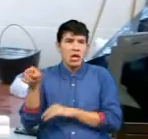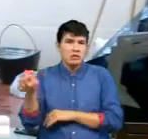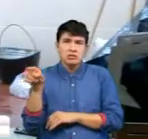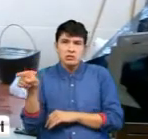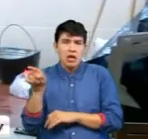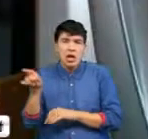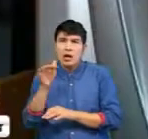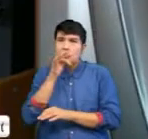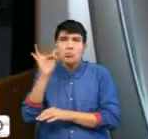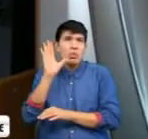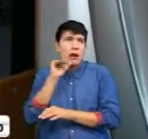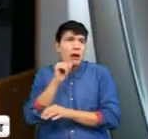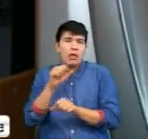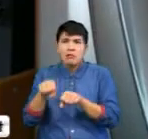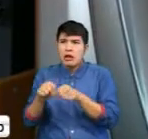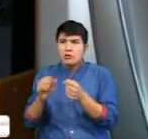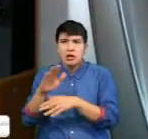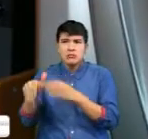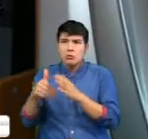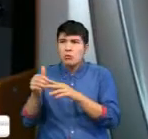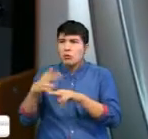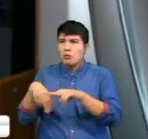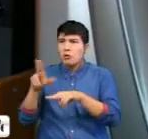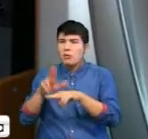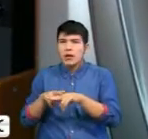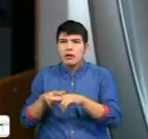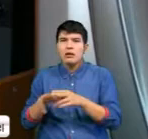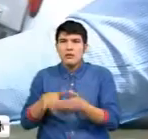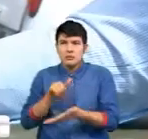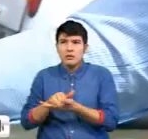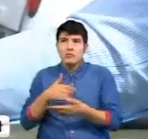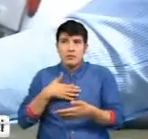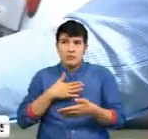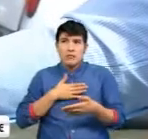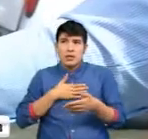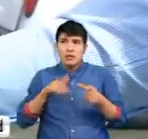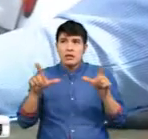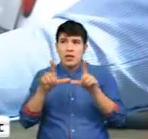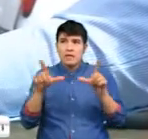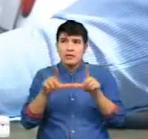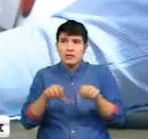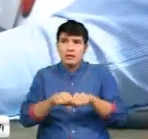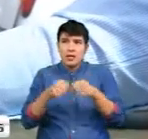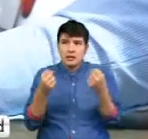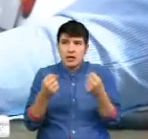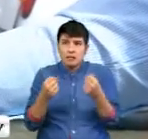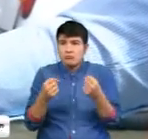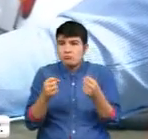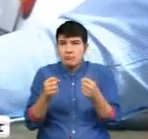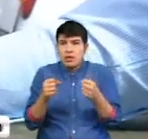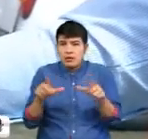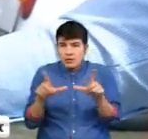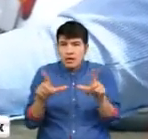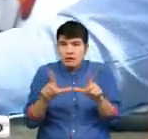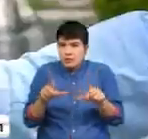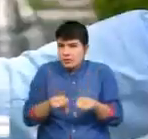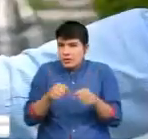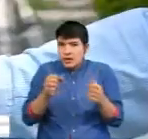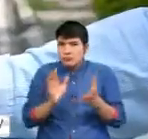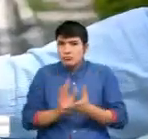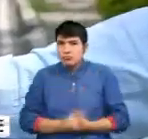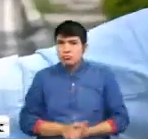figuraba ningún daño que todo estaba normal igual manera mi televisor se quemó ese día de que la luz se vino y se cedió a ese venia